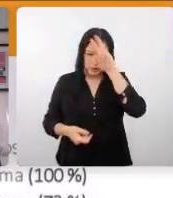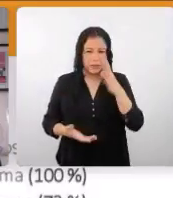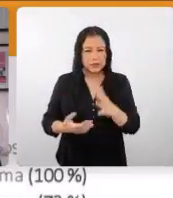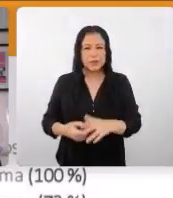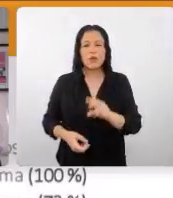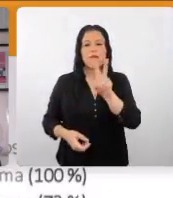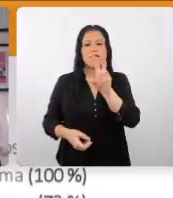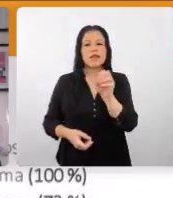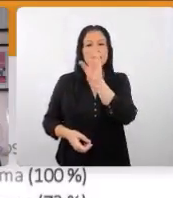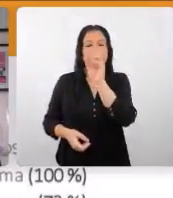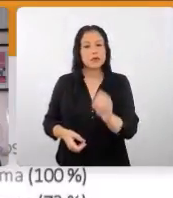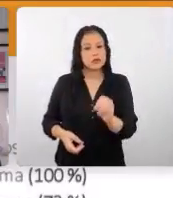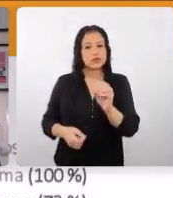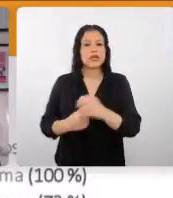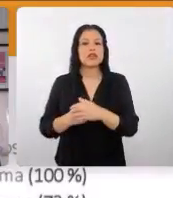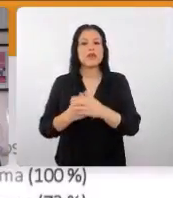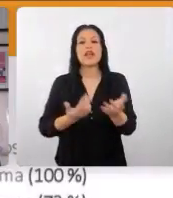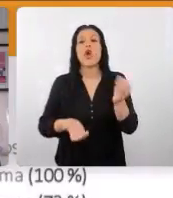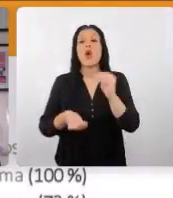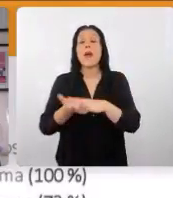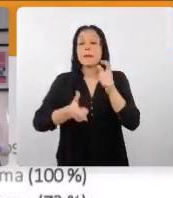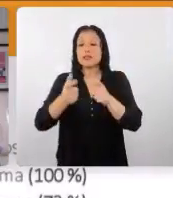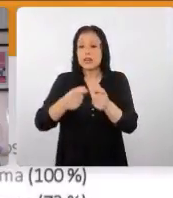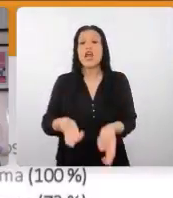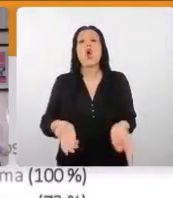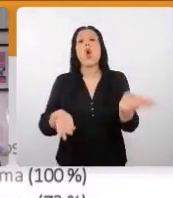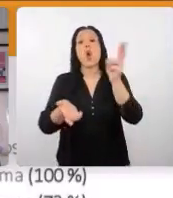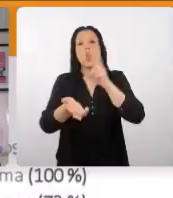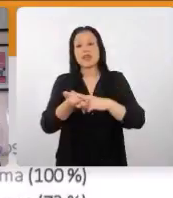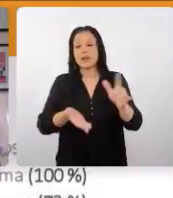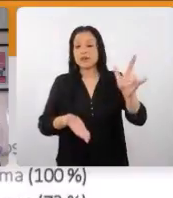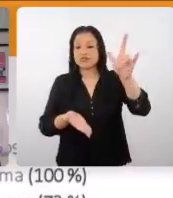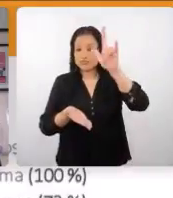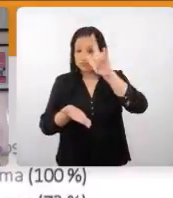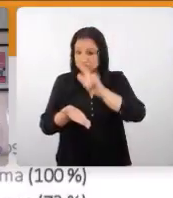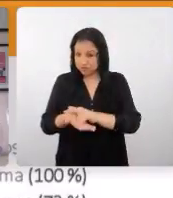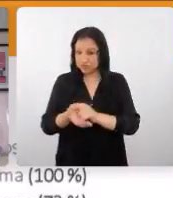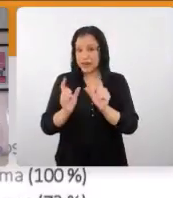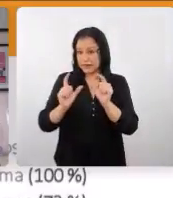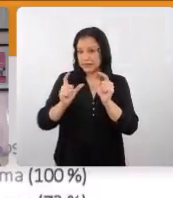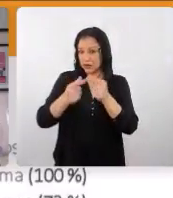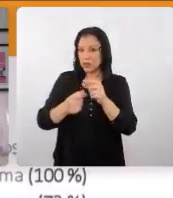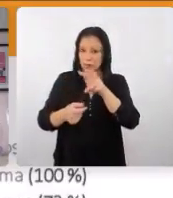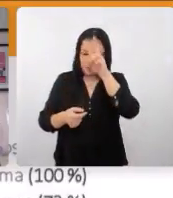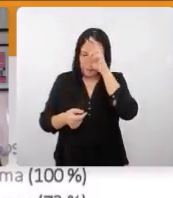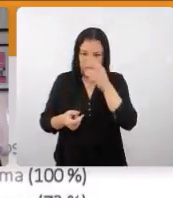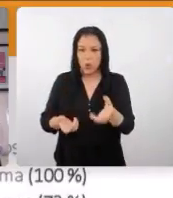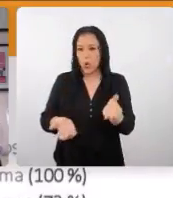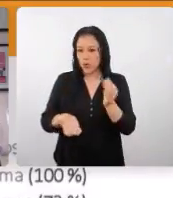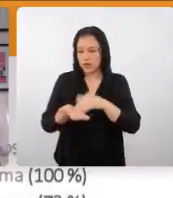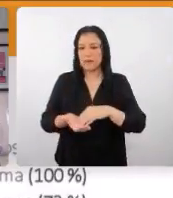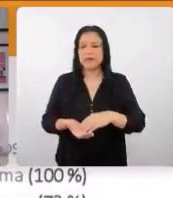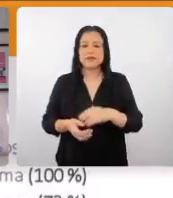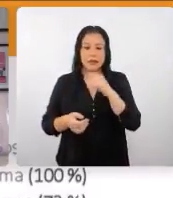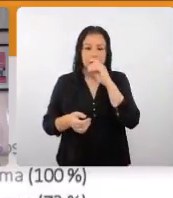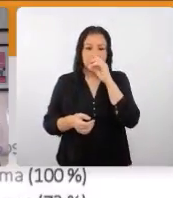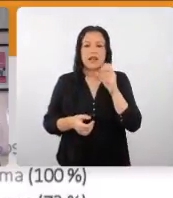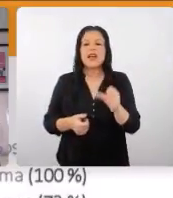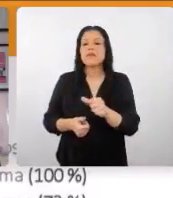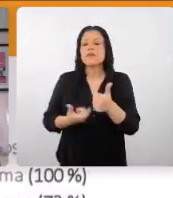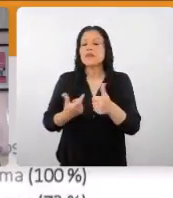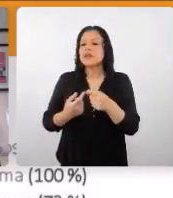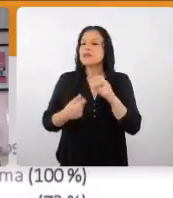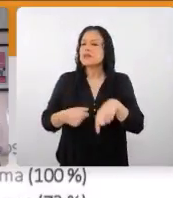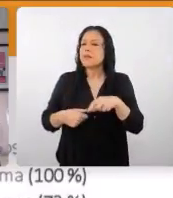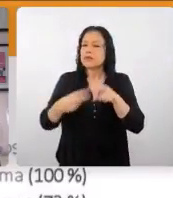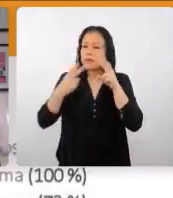aproximadamente un 20% de retornantes. Entonces, habría que ver aquí, en este grupo, que si bien es un poco más pequeño, ¿qué otros elementos o qué